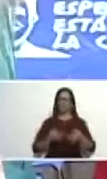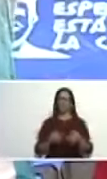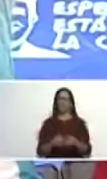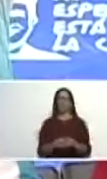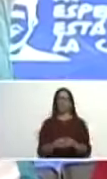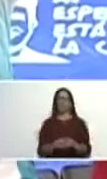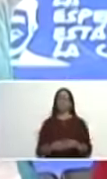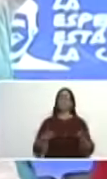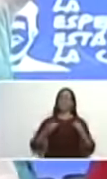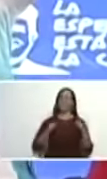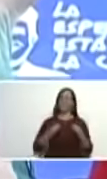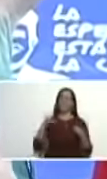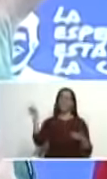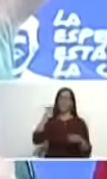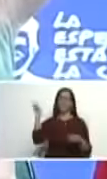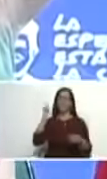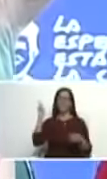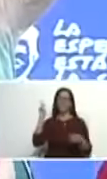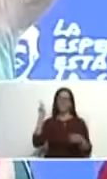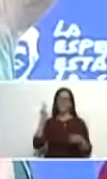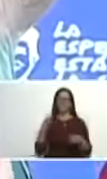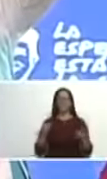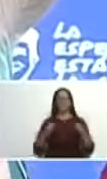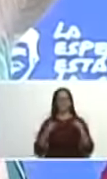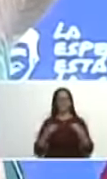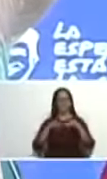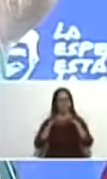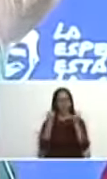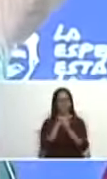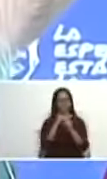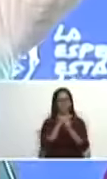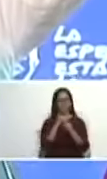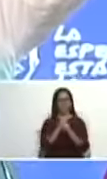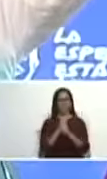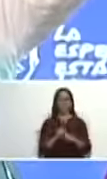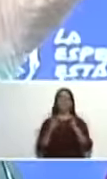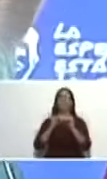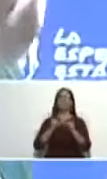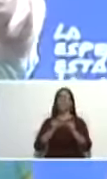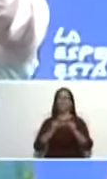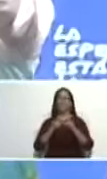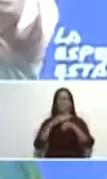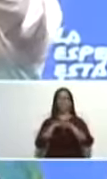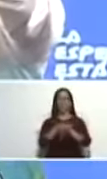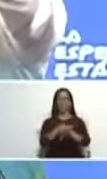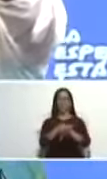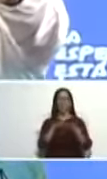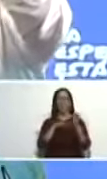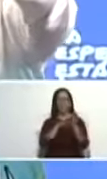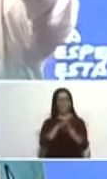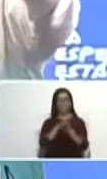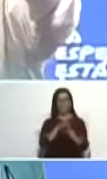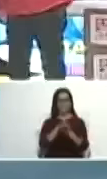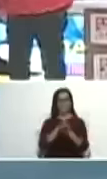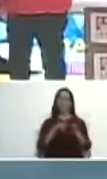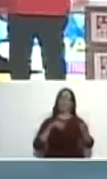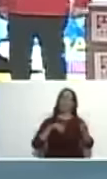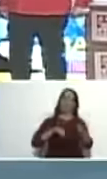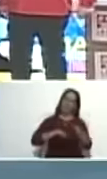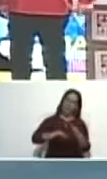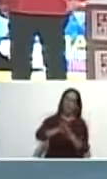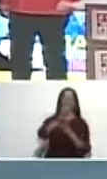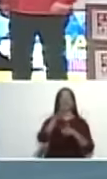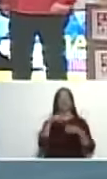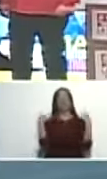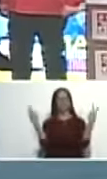Bueno, ¡que viva Venezuela! ¡Que viva! ¡Que viva la clase obrera! Seguimos integralmente avanzando rumbo a